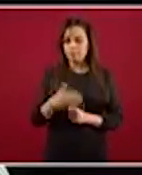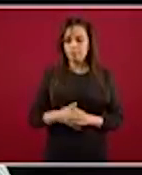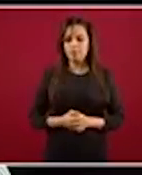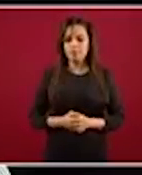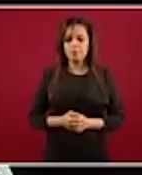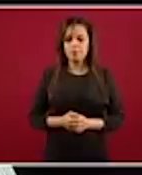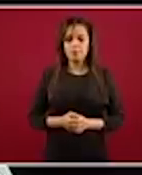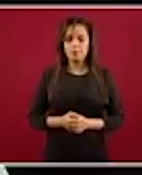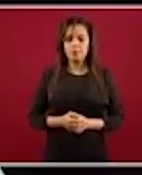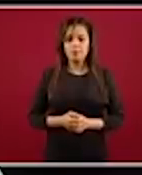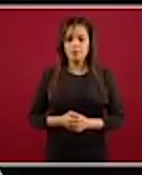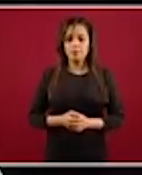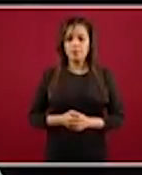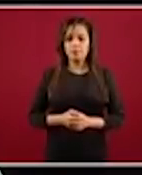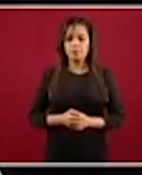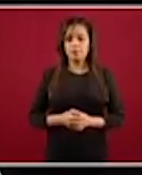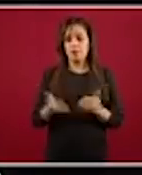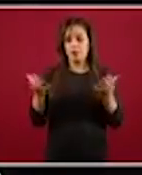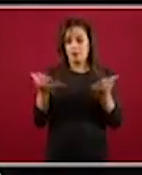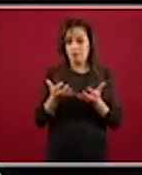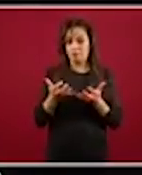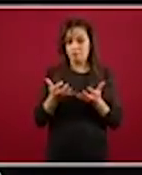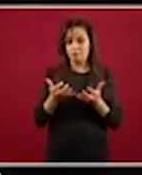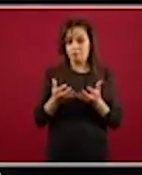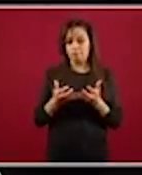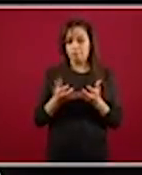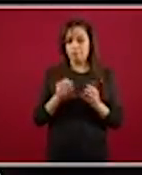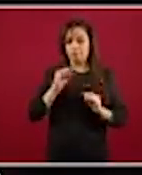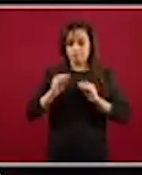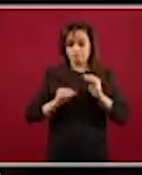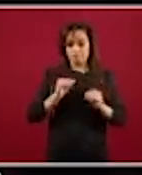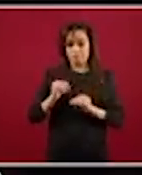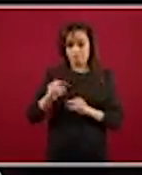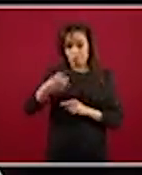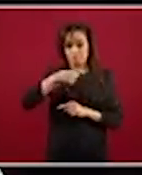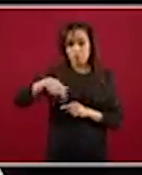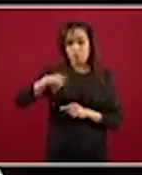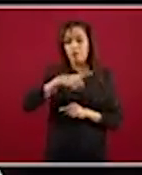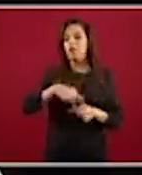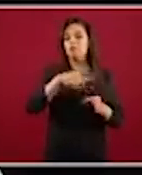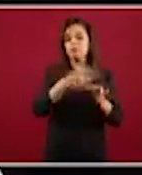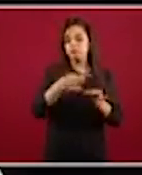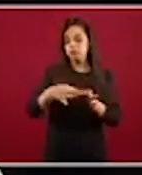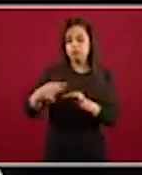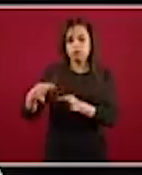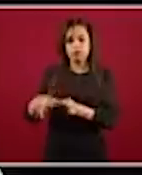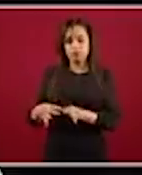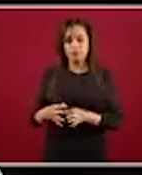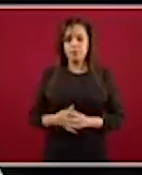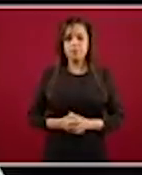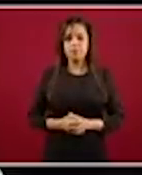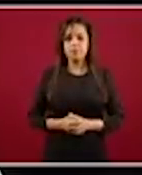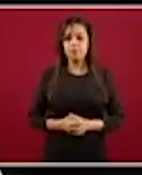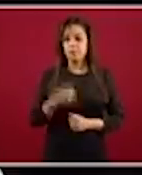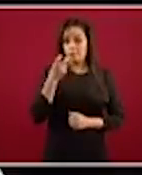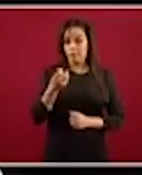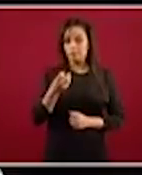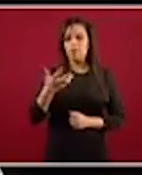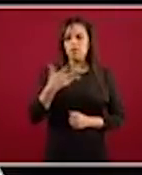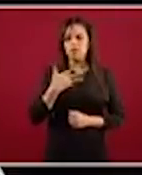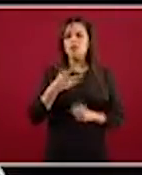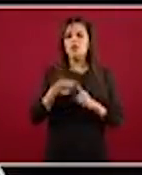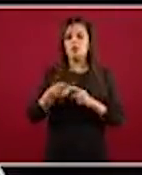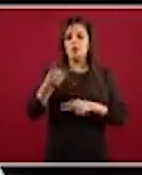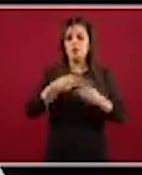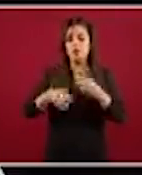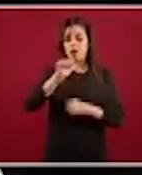sido instauradas de manera oportuna. Todas estas medidas se basan en evidencia científica